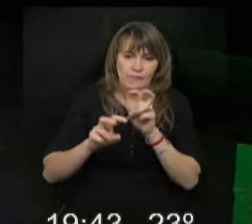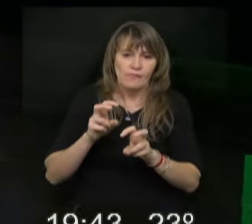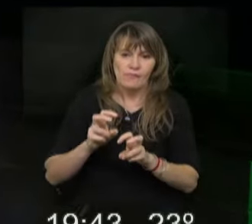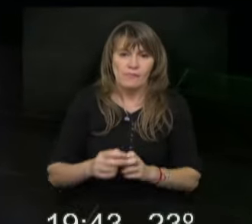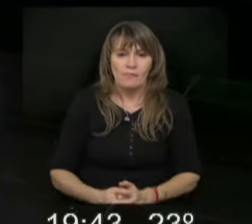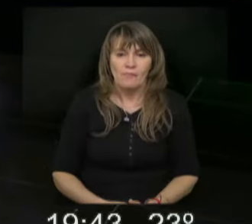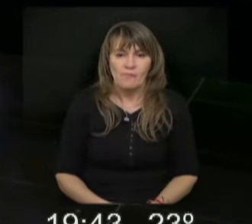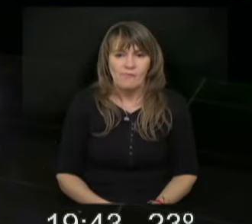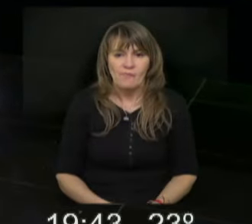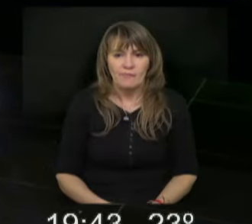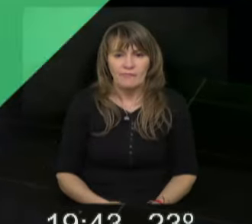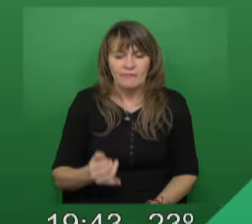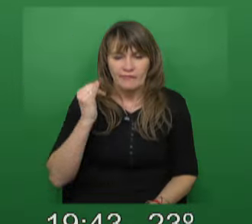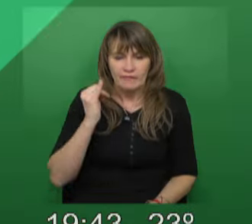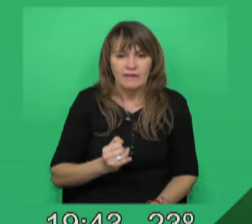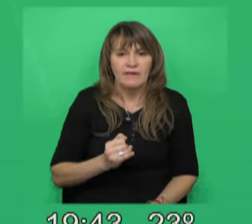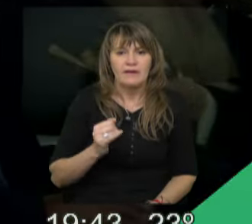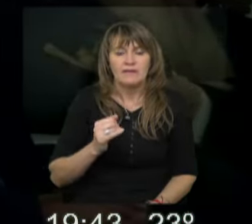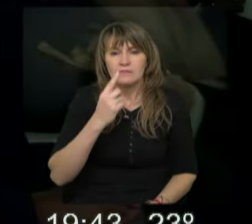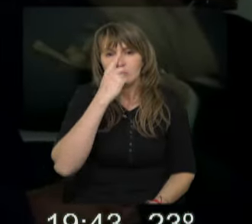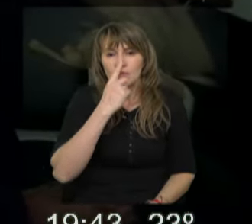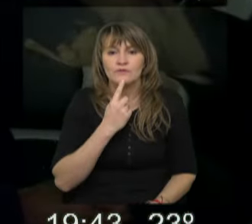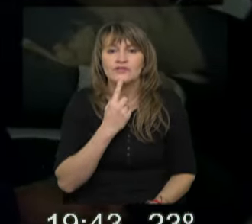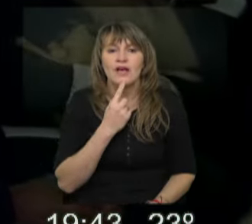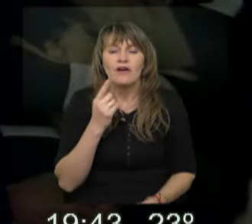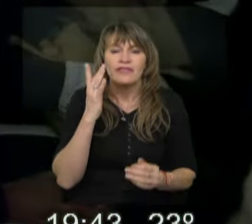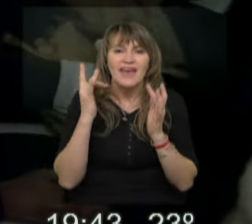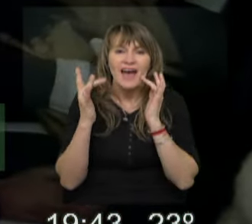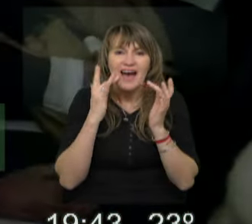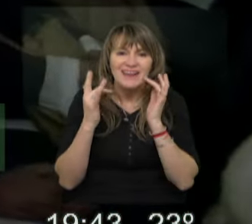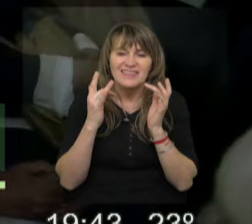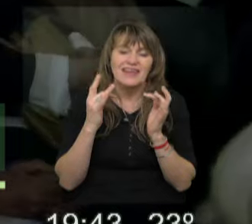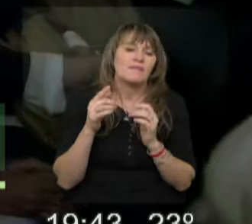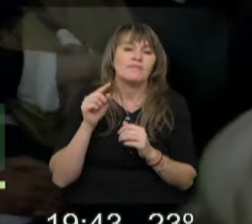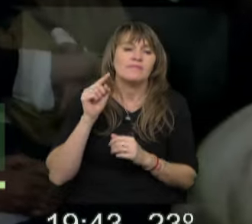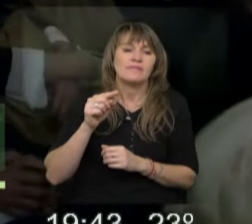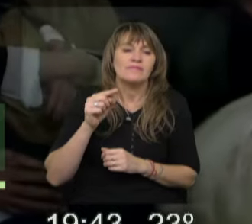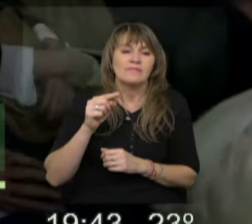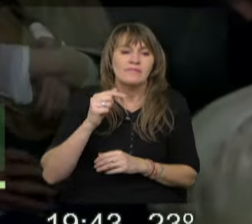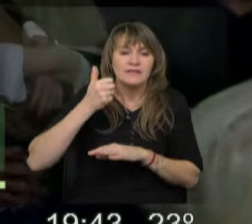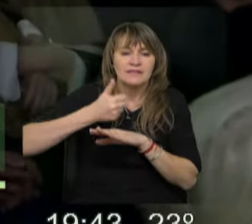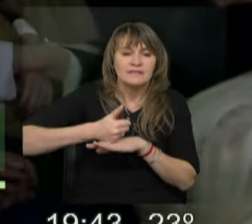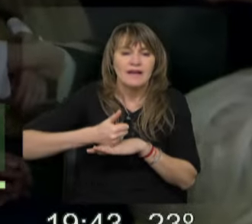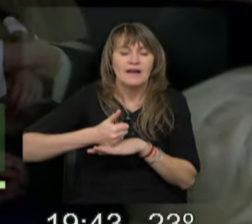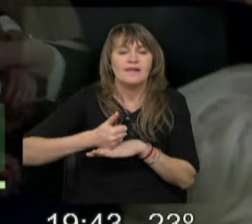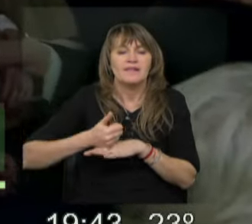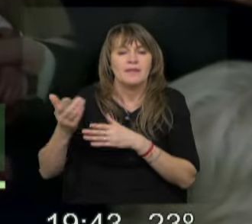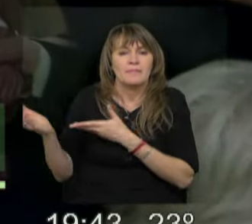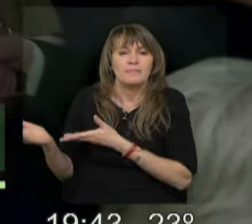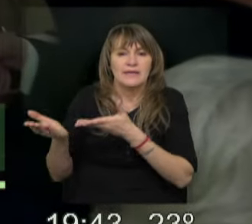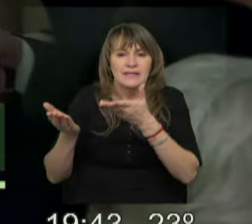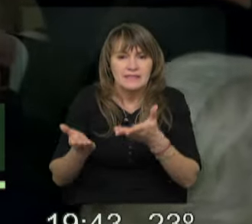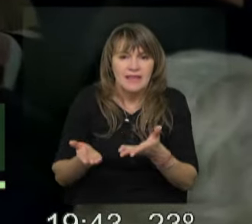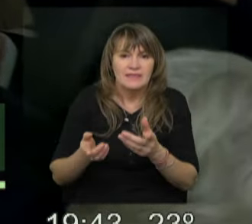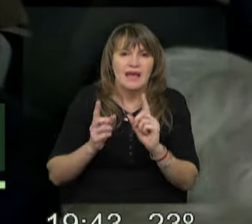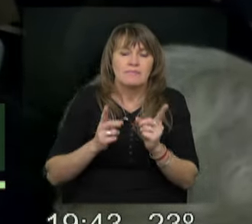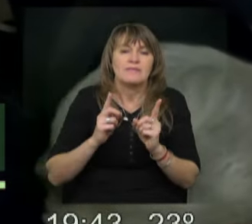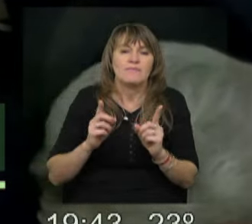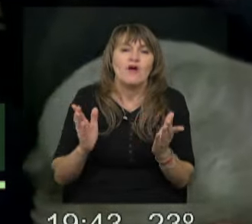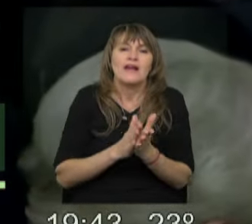Así es, compañeros, Museo Nacional de Arte es donde María Inés Moraes y Germán Bidegain están presentando justamente el